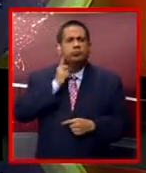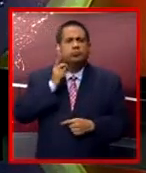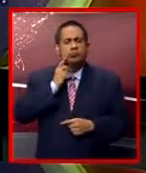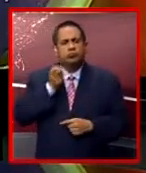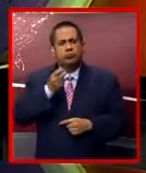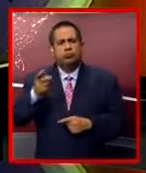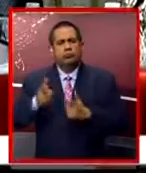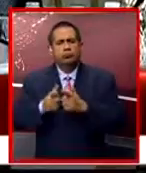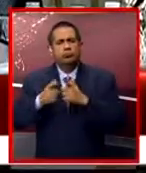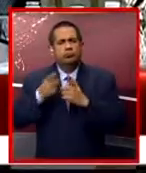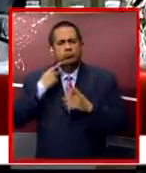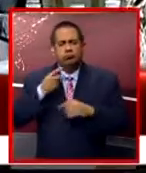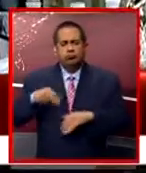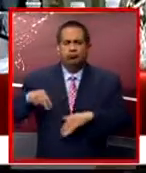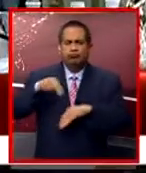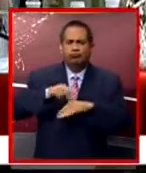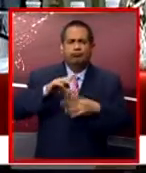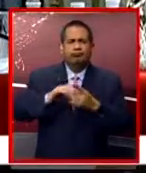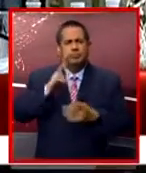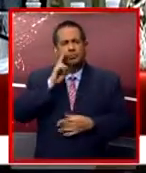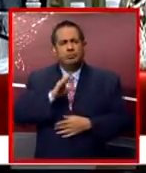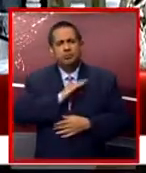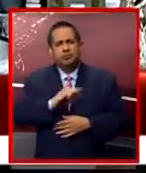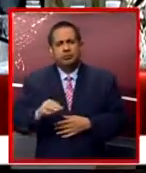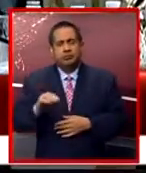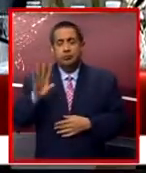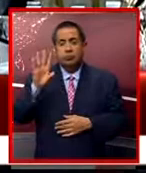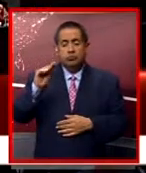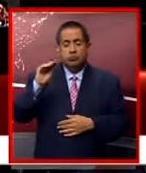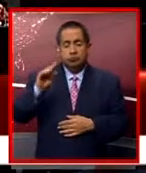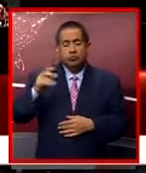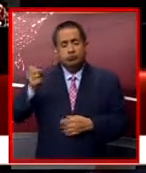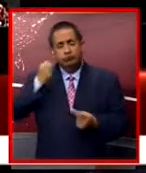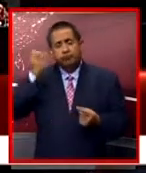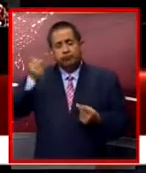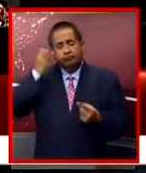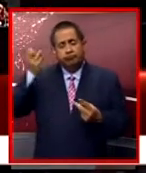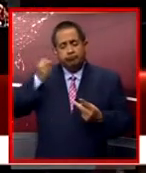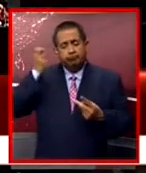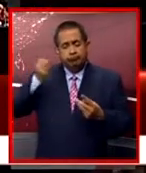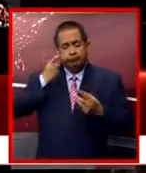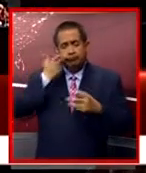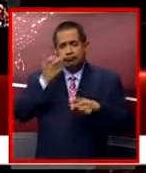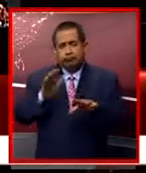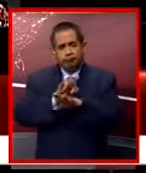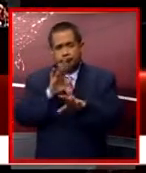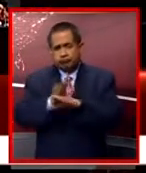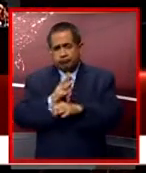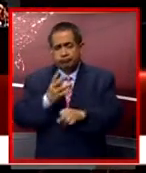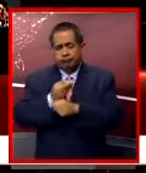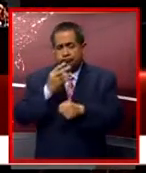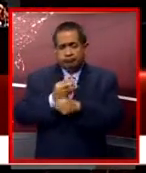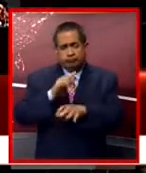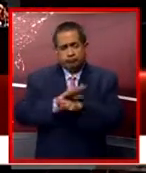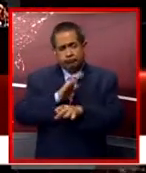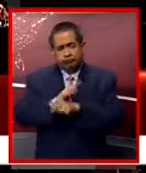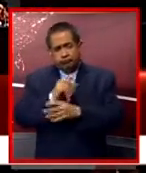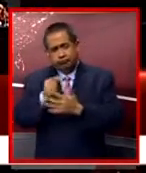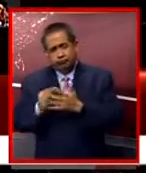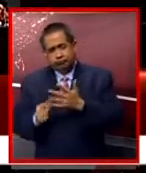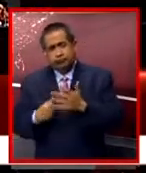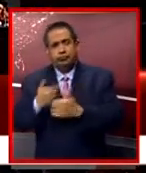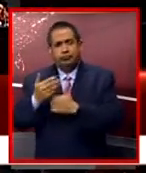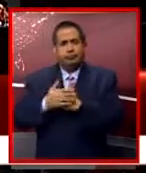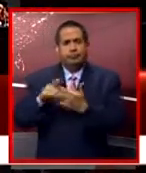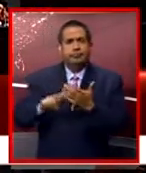grupos parlamentarios presentaron aproximadamente 90 reservas para modificar artículos o agregar transitorios al dictamen que expide la